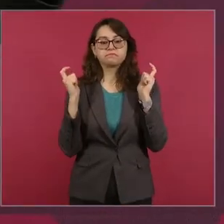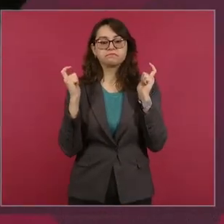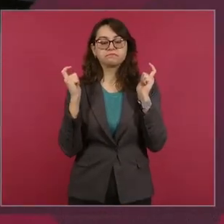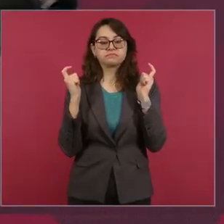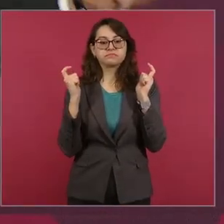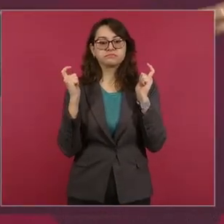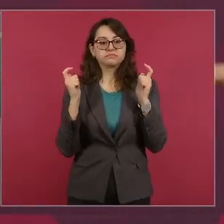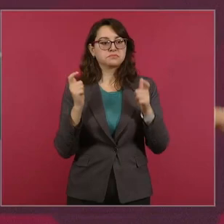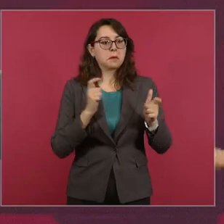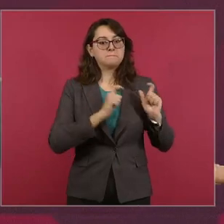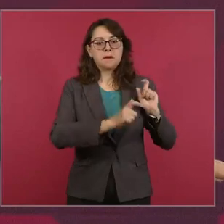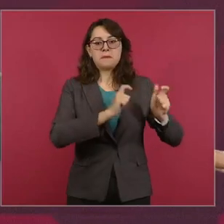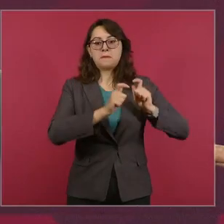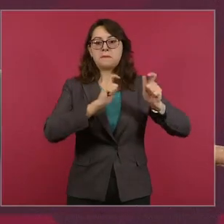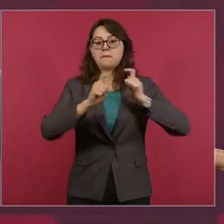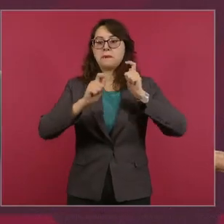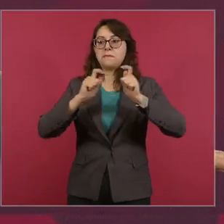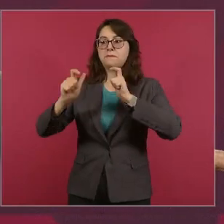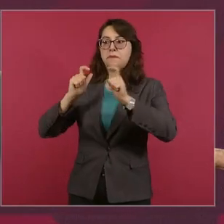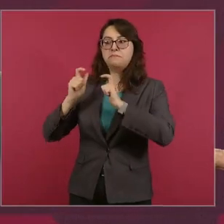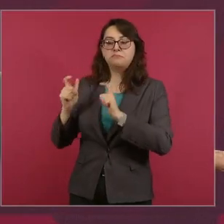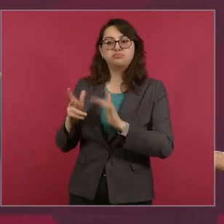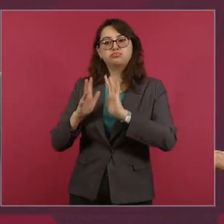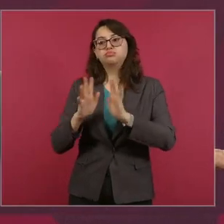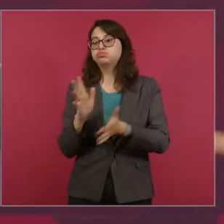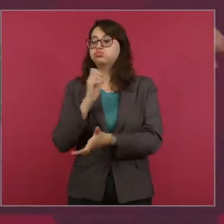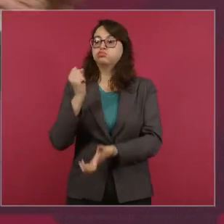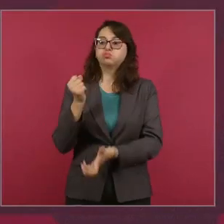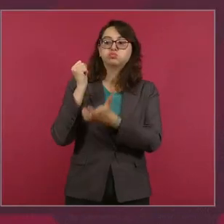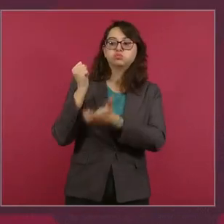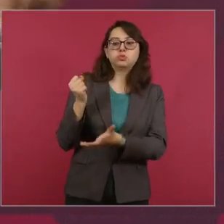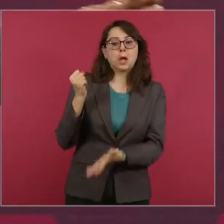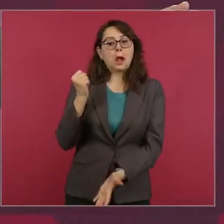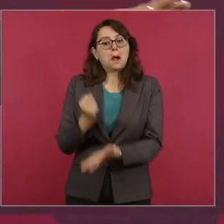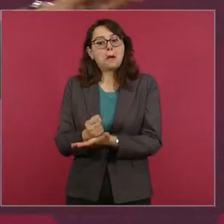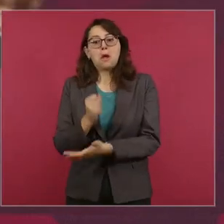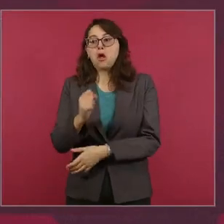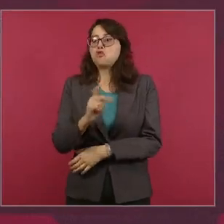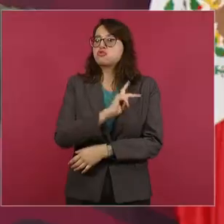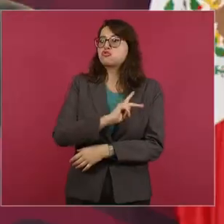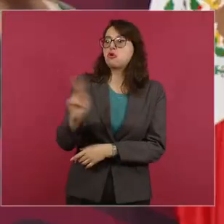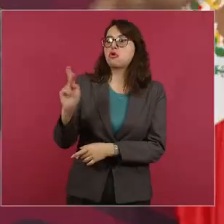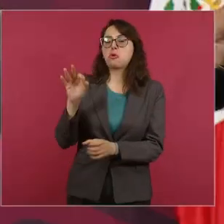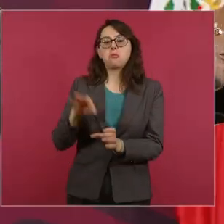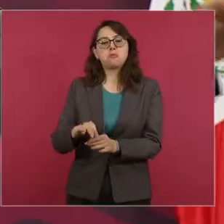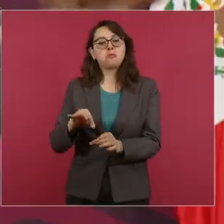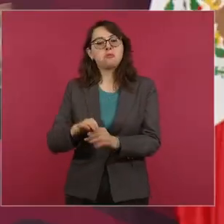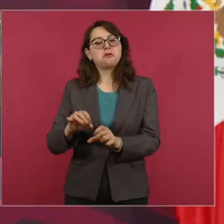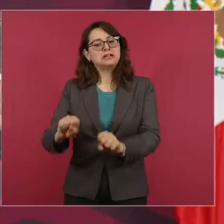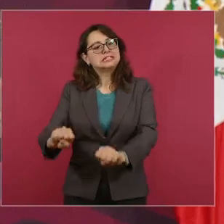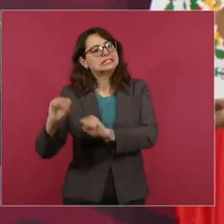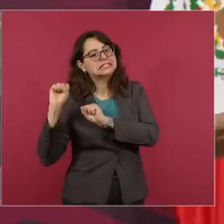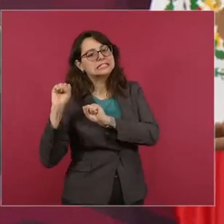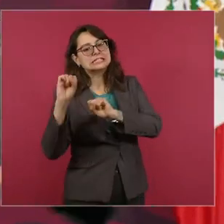todos para que no hubiese